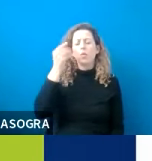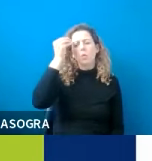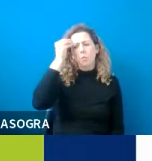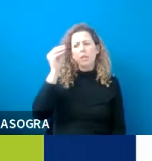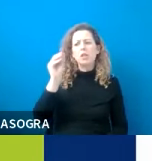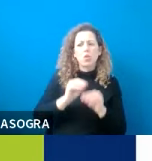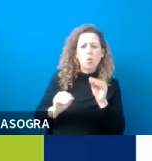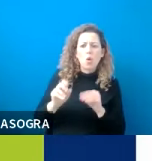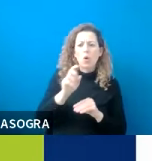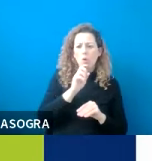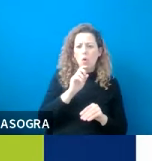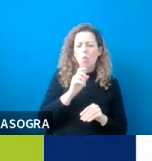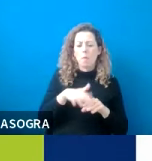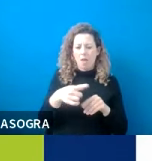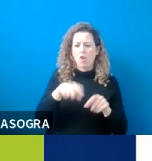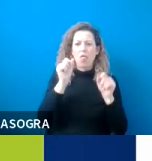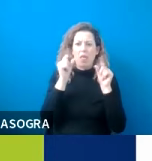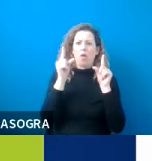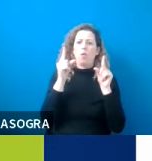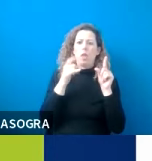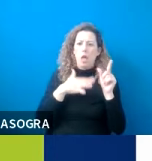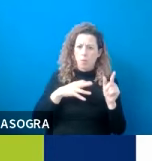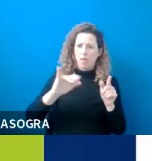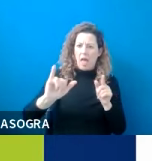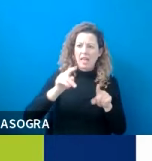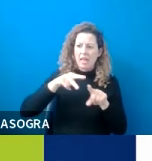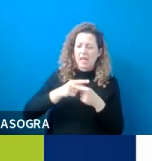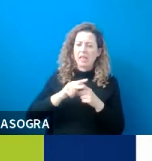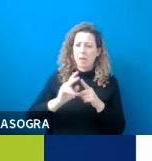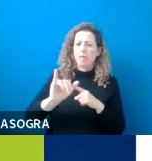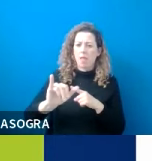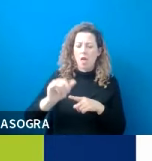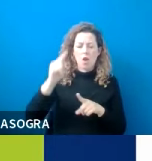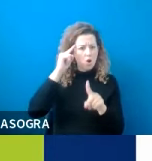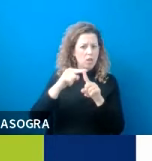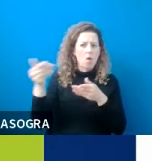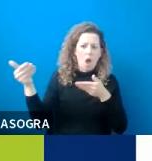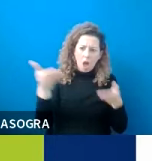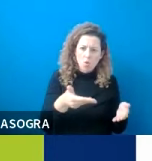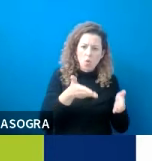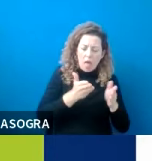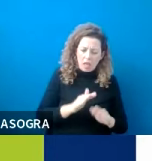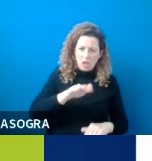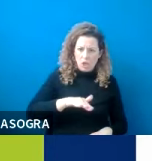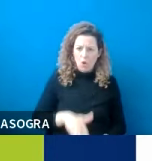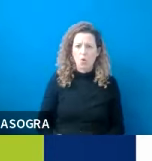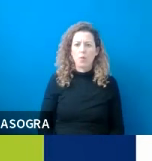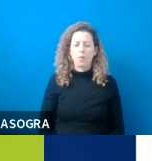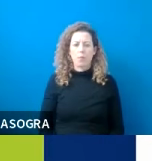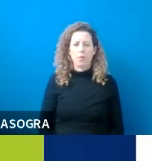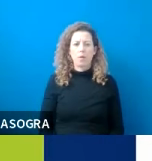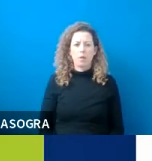hacerlo y para que ellos mismos se den cuenta que ya tienen muchas herramientas para ayudar a su hijo o hija.